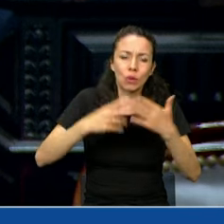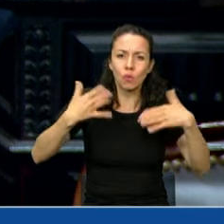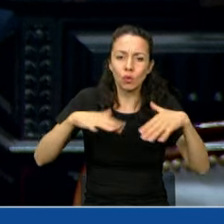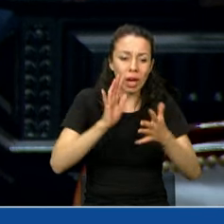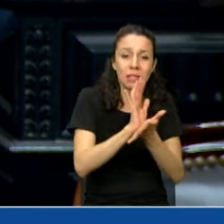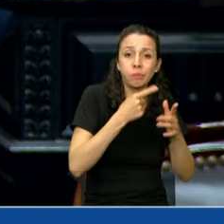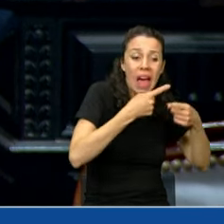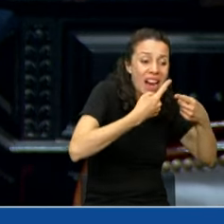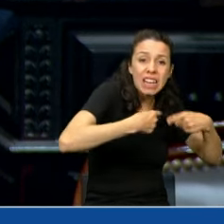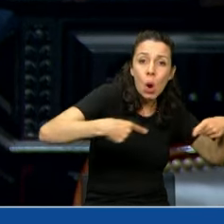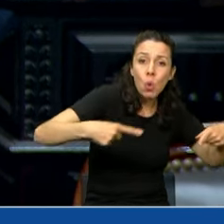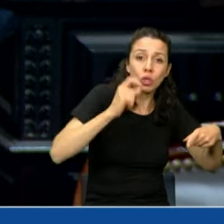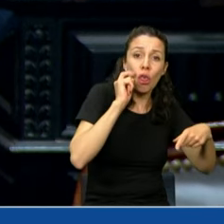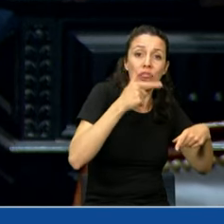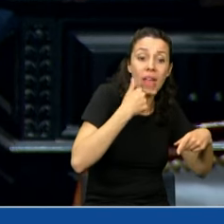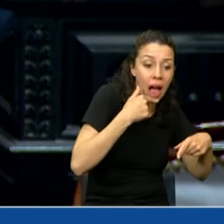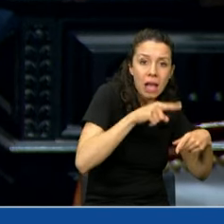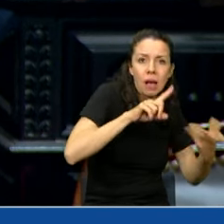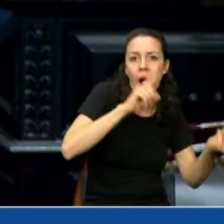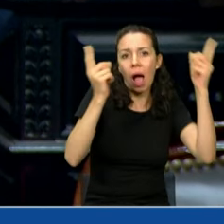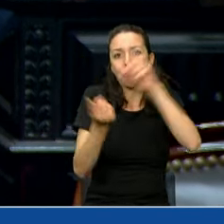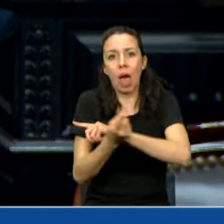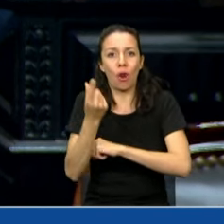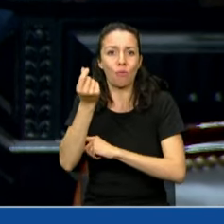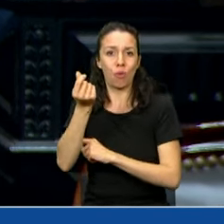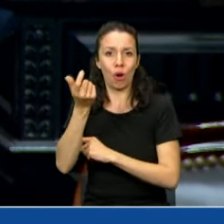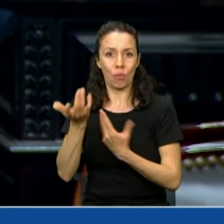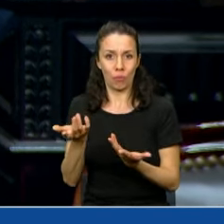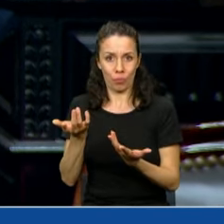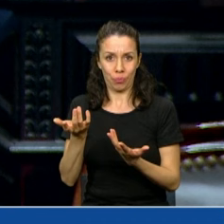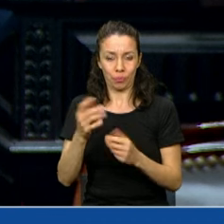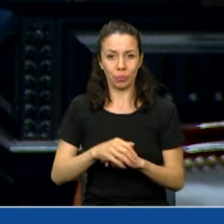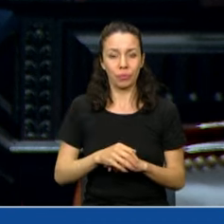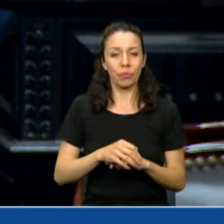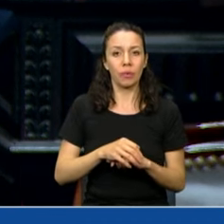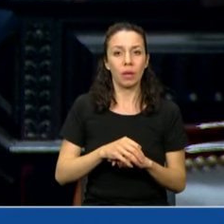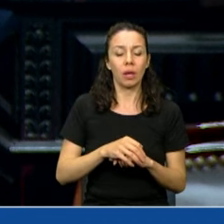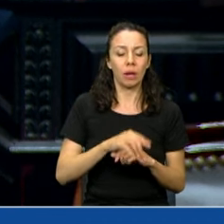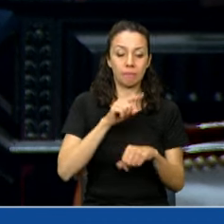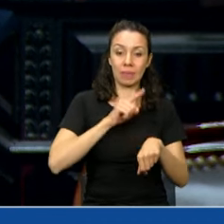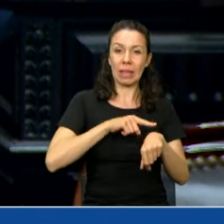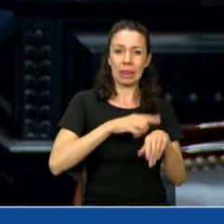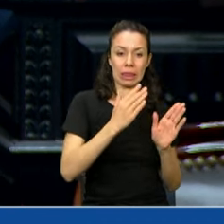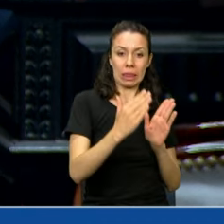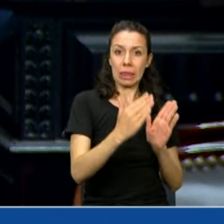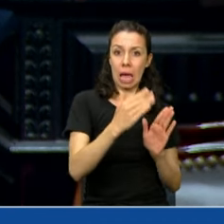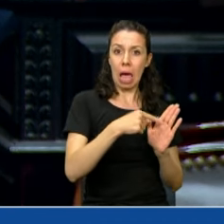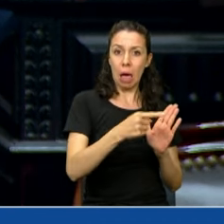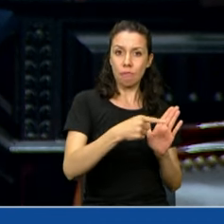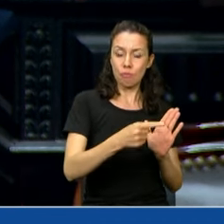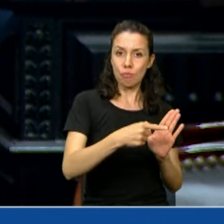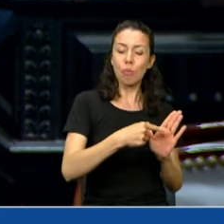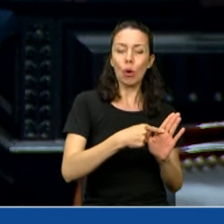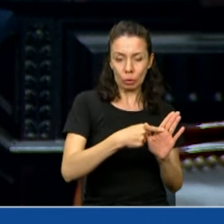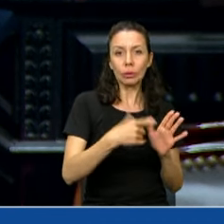recursos de gas que tiene la Argentina ahora esa ventana si bien se plantea como un desafío tiene